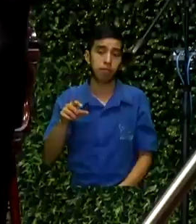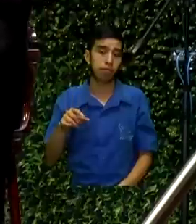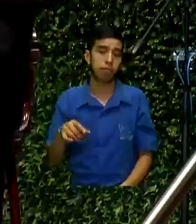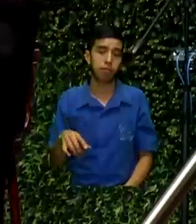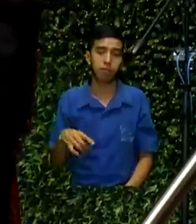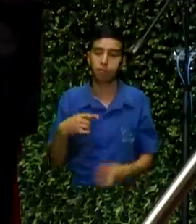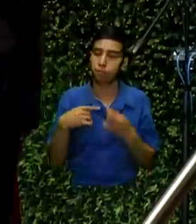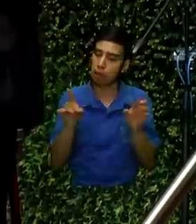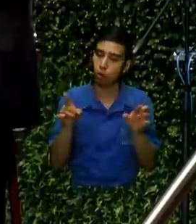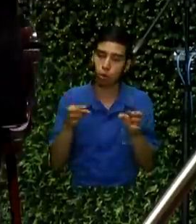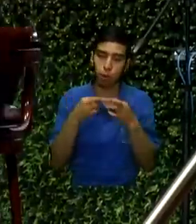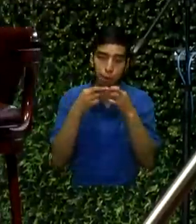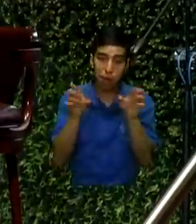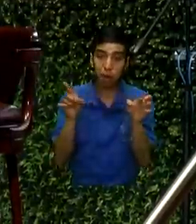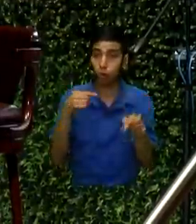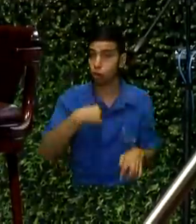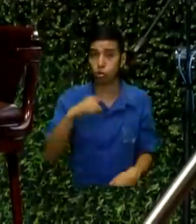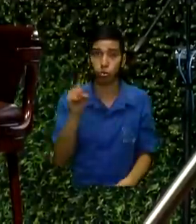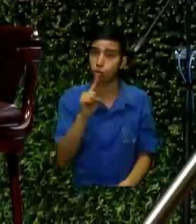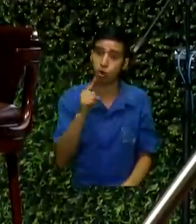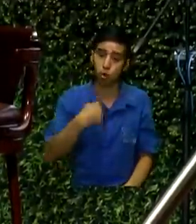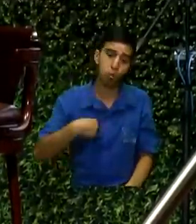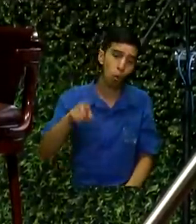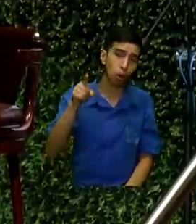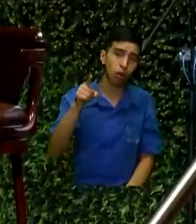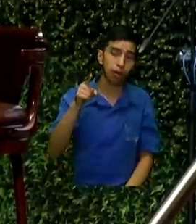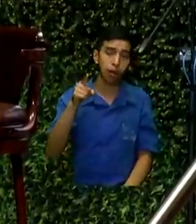no voy. Yo tampoco.